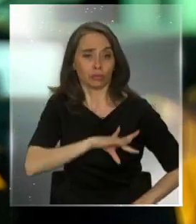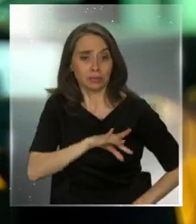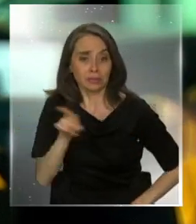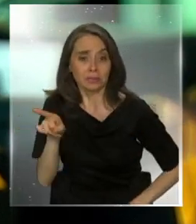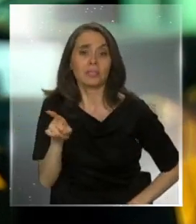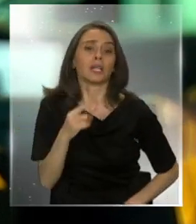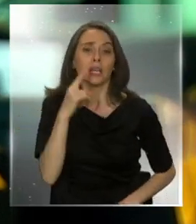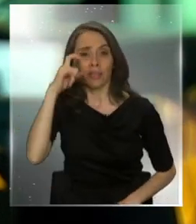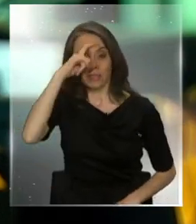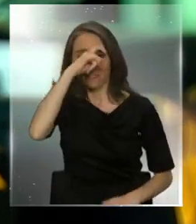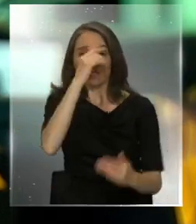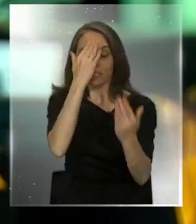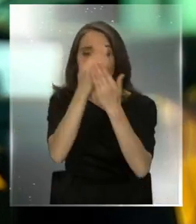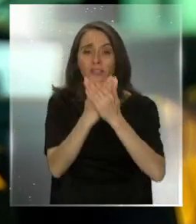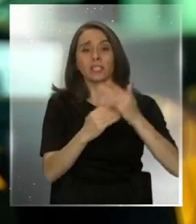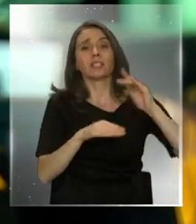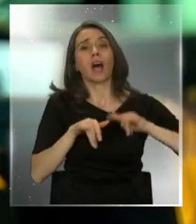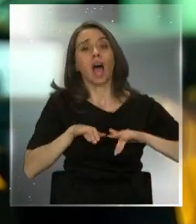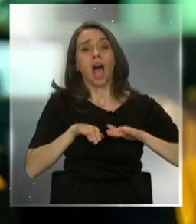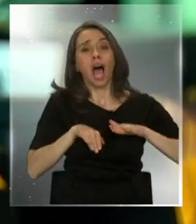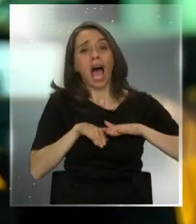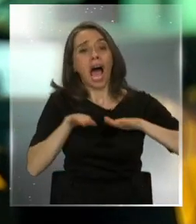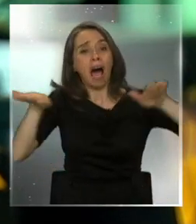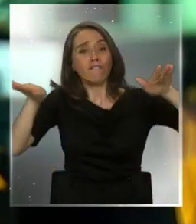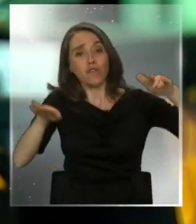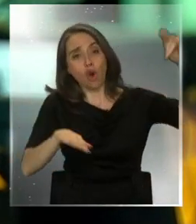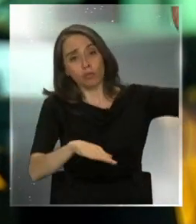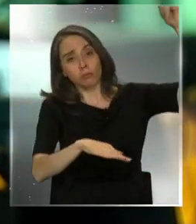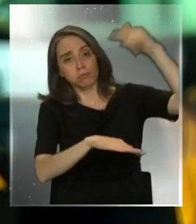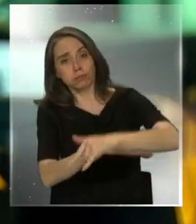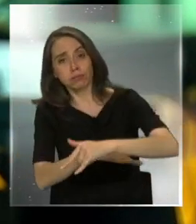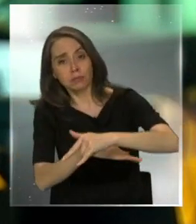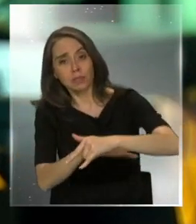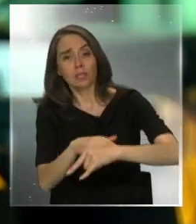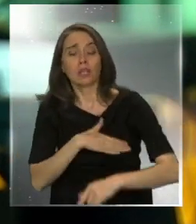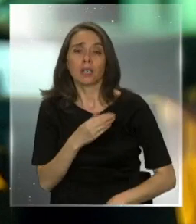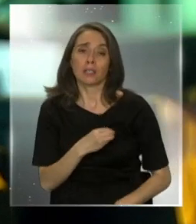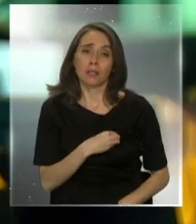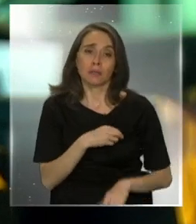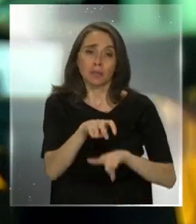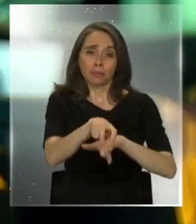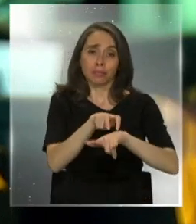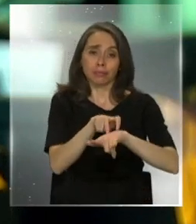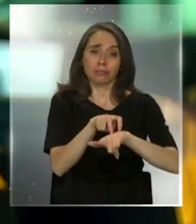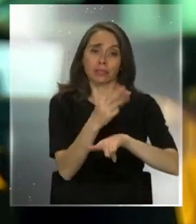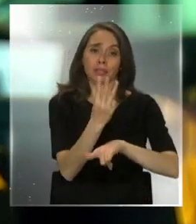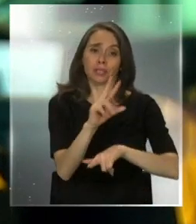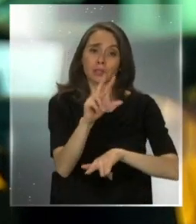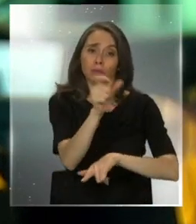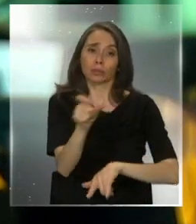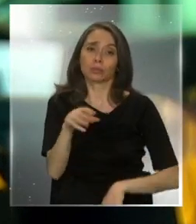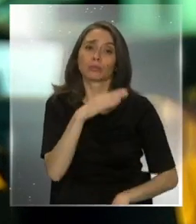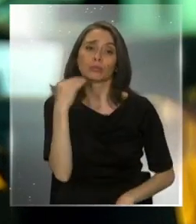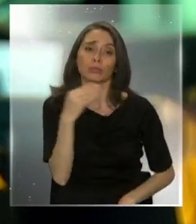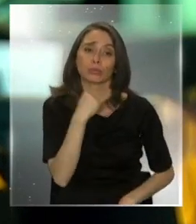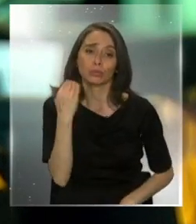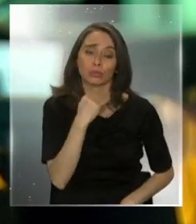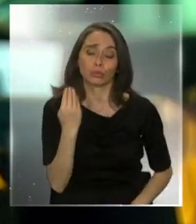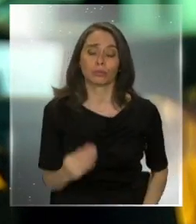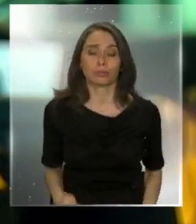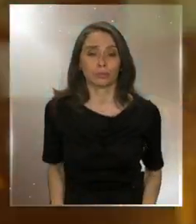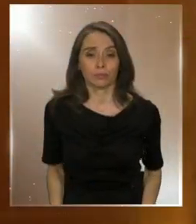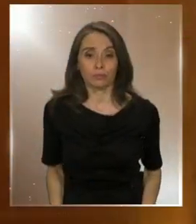difícil que ha sido enfrentar este accidente del hércules donde lamentablemente perdieron la vida 38 tripulantes